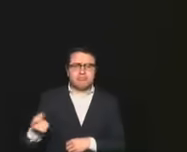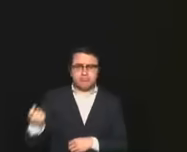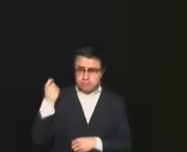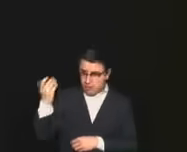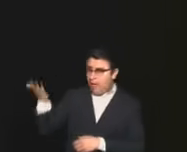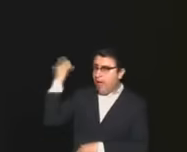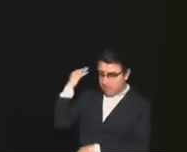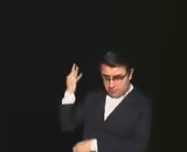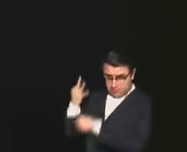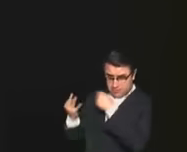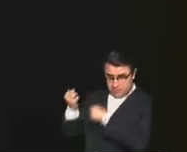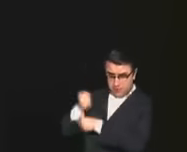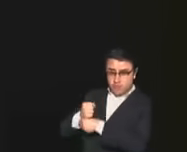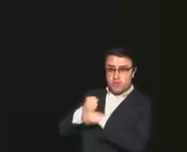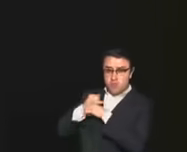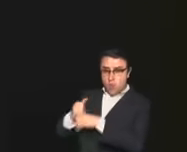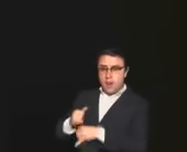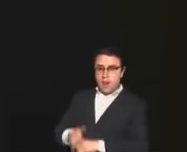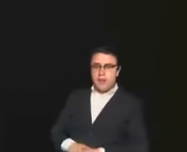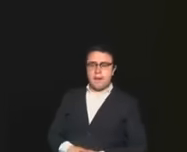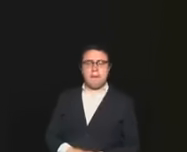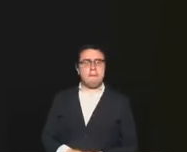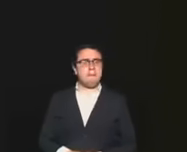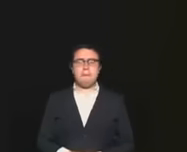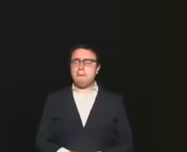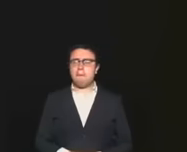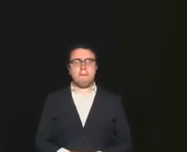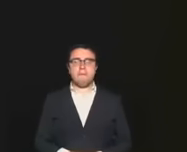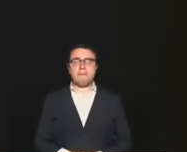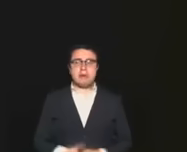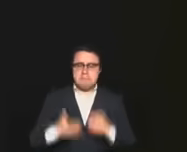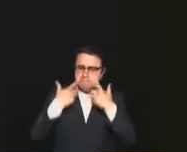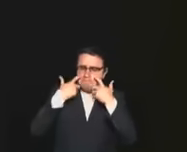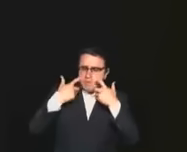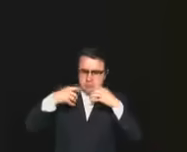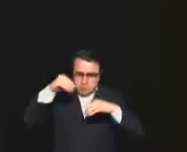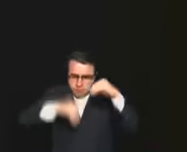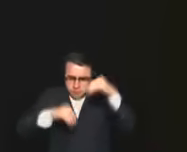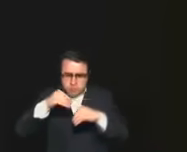3 años. El más sofisticado en Holanda.